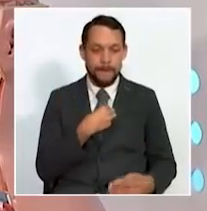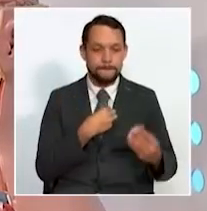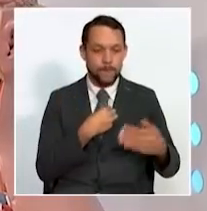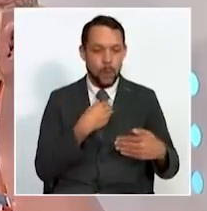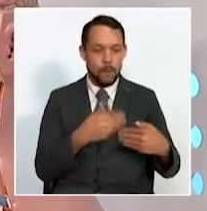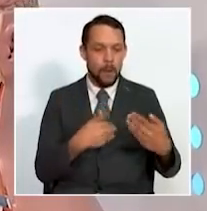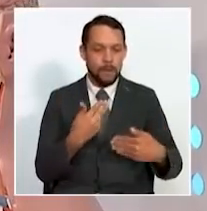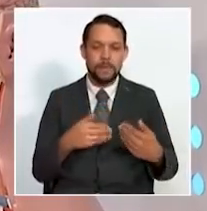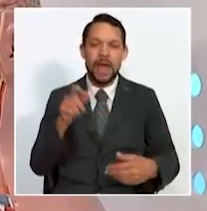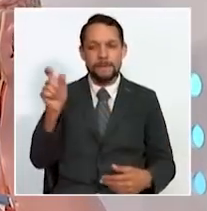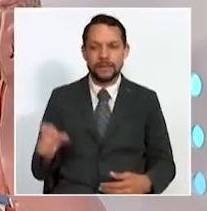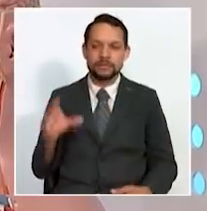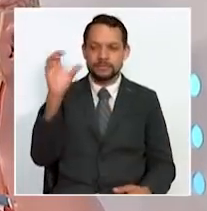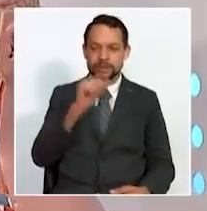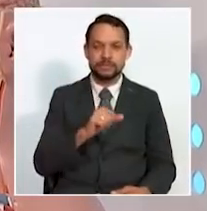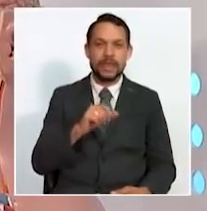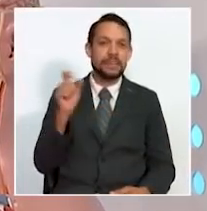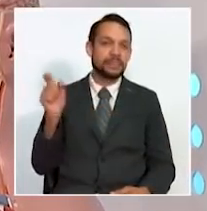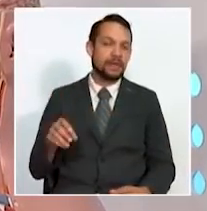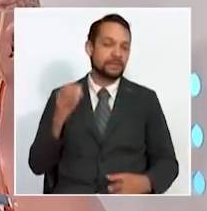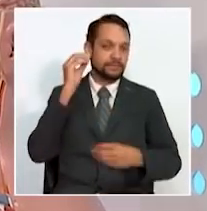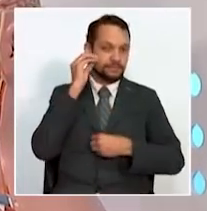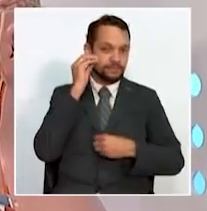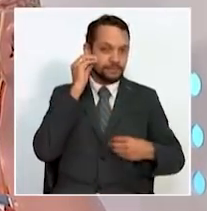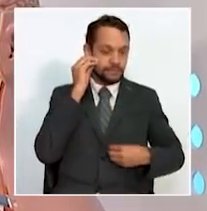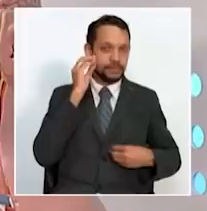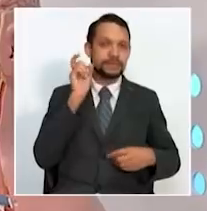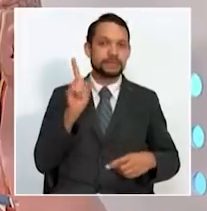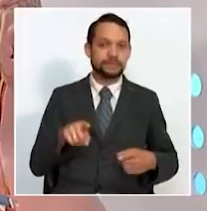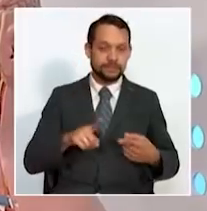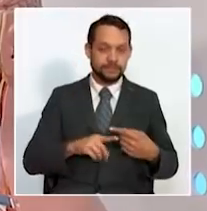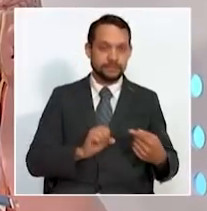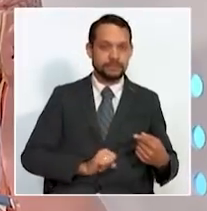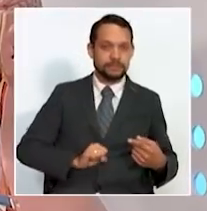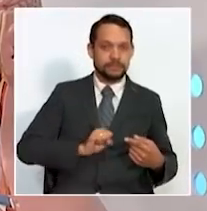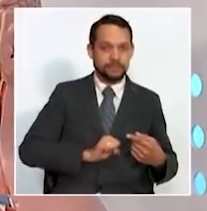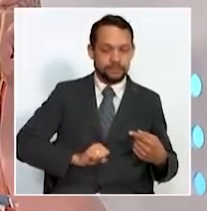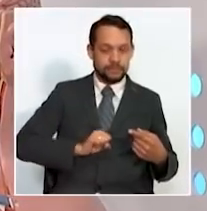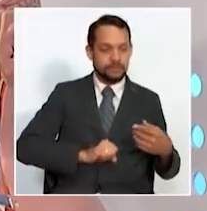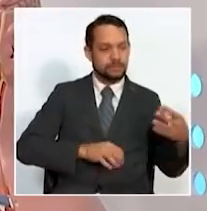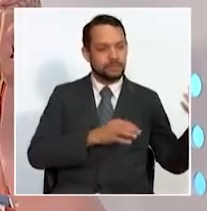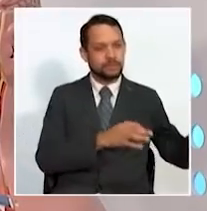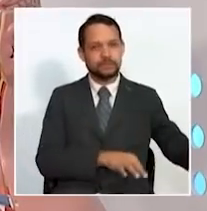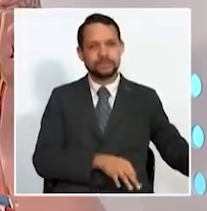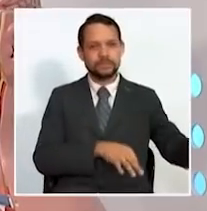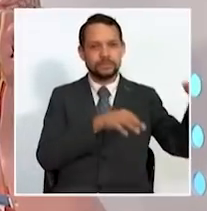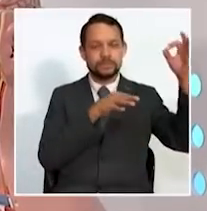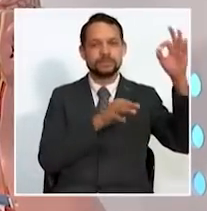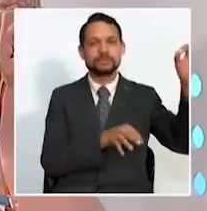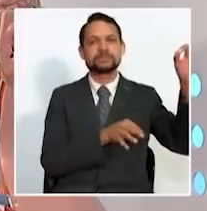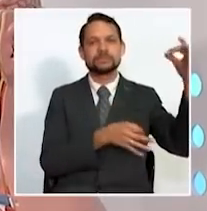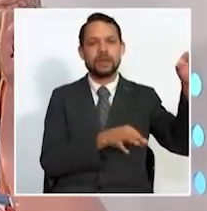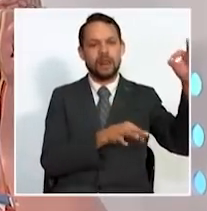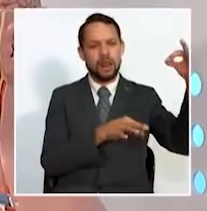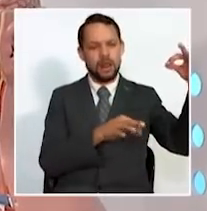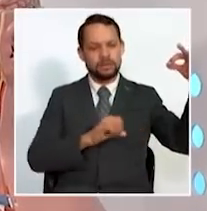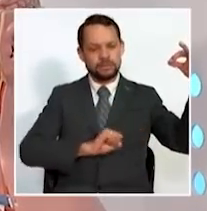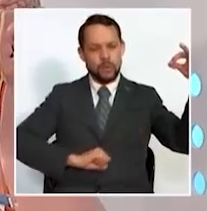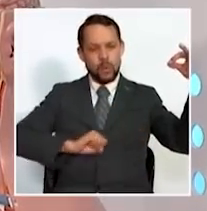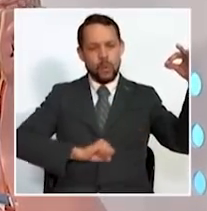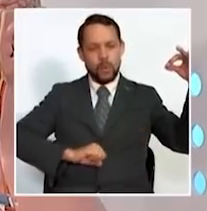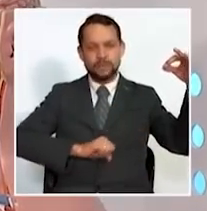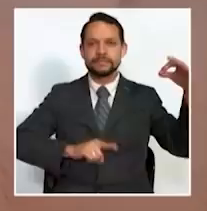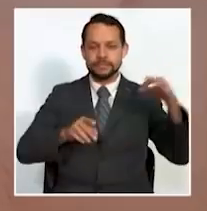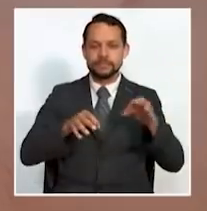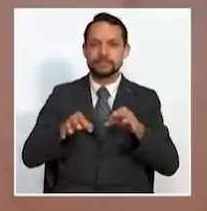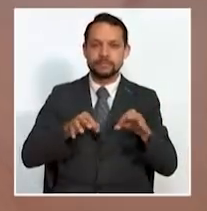rompecabezas del paciente. Pero es muy importante en el paciente que también miremos la clínica y esa parte clínica nos dice gran parte de lo que el